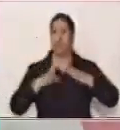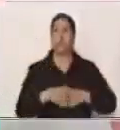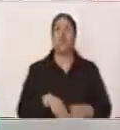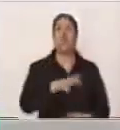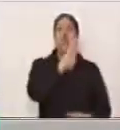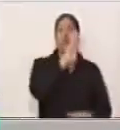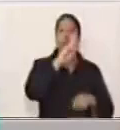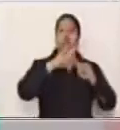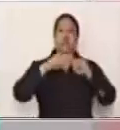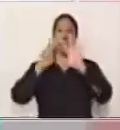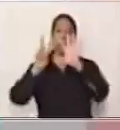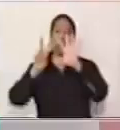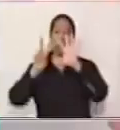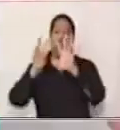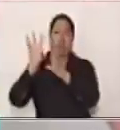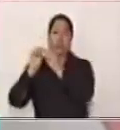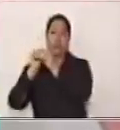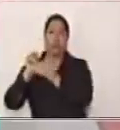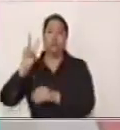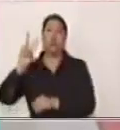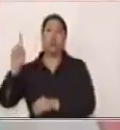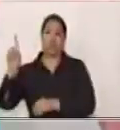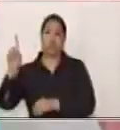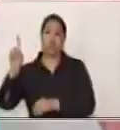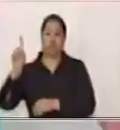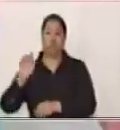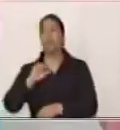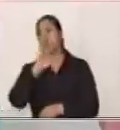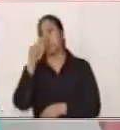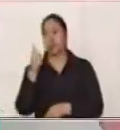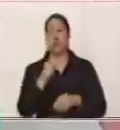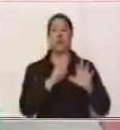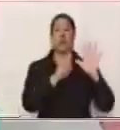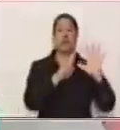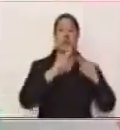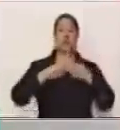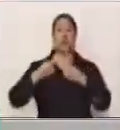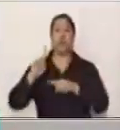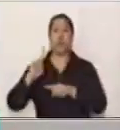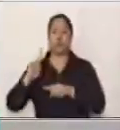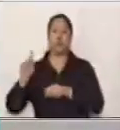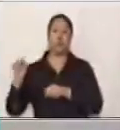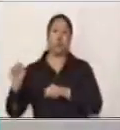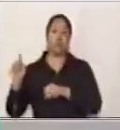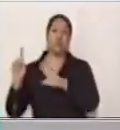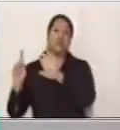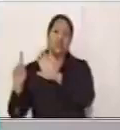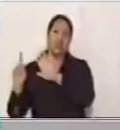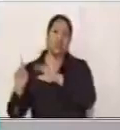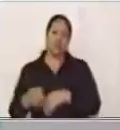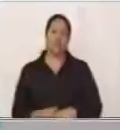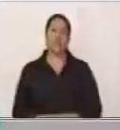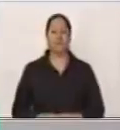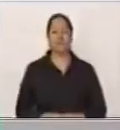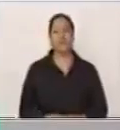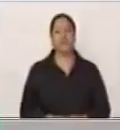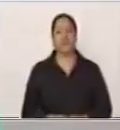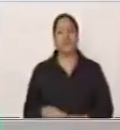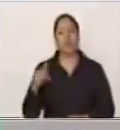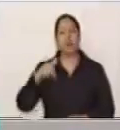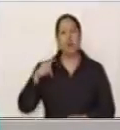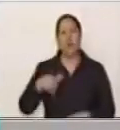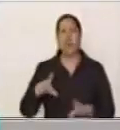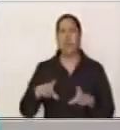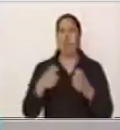21. Y 6 por 1, 6. Muy bien. Ahora lo vamos